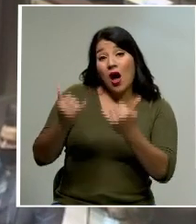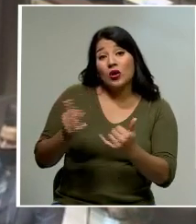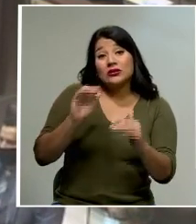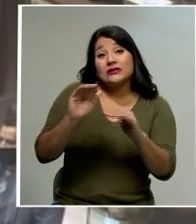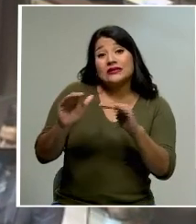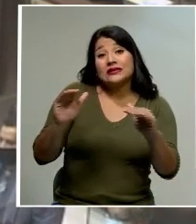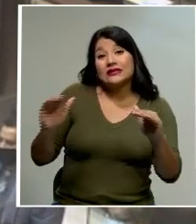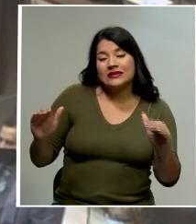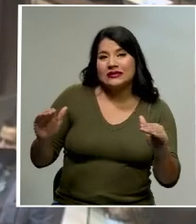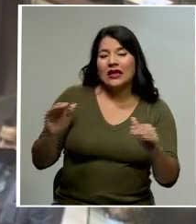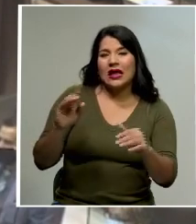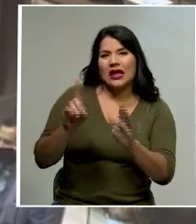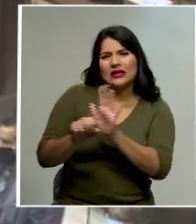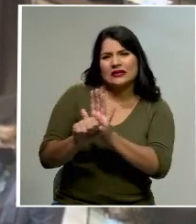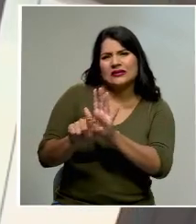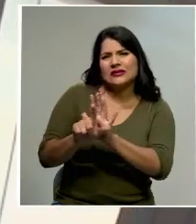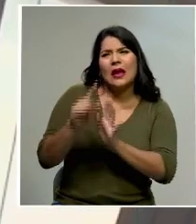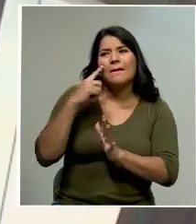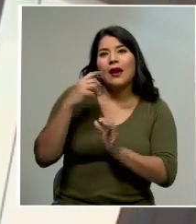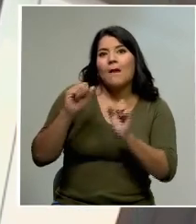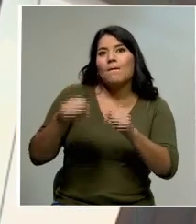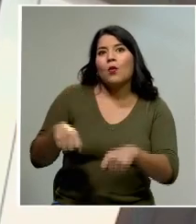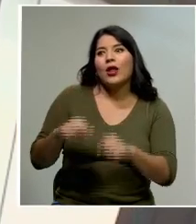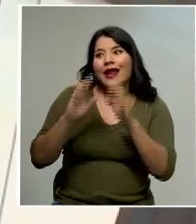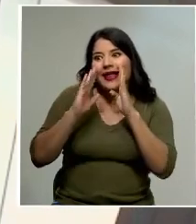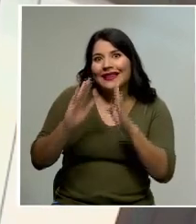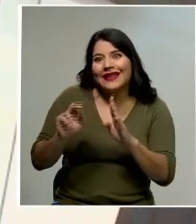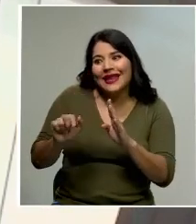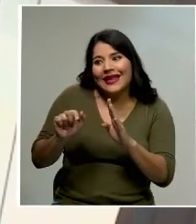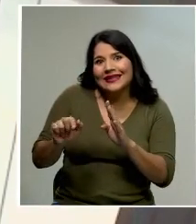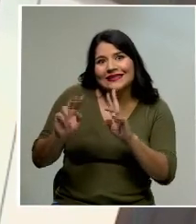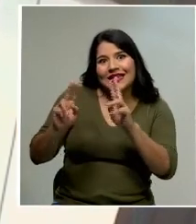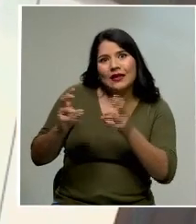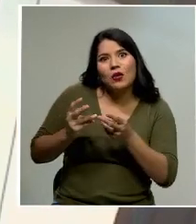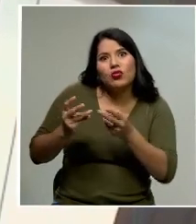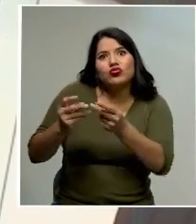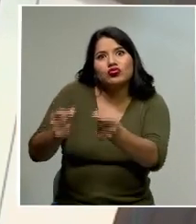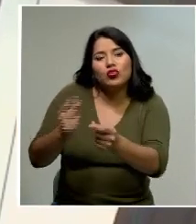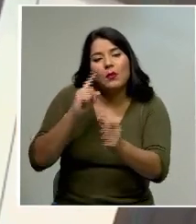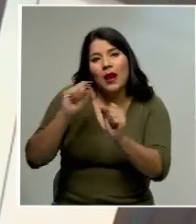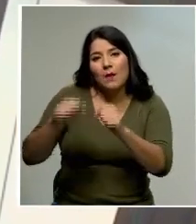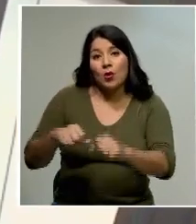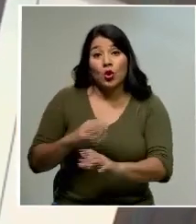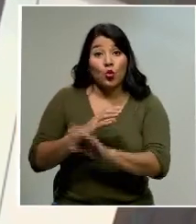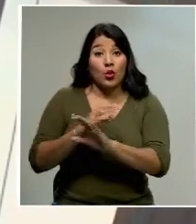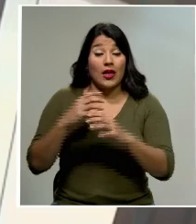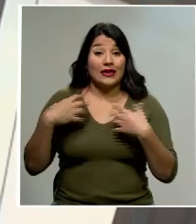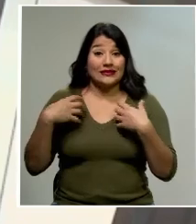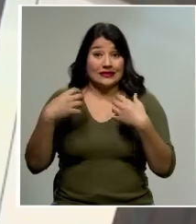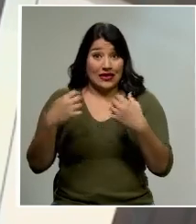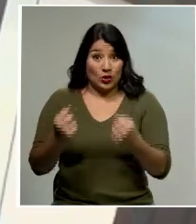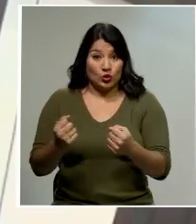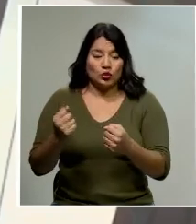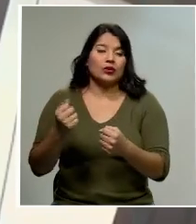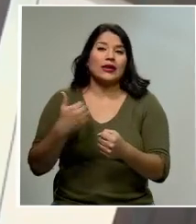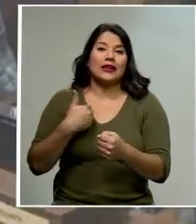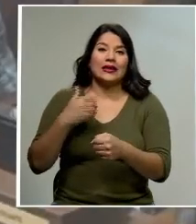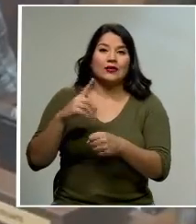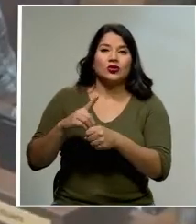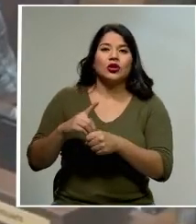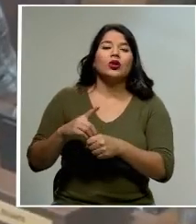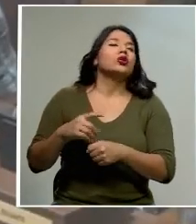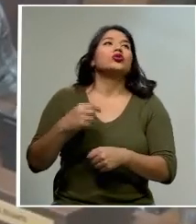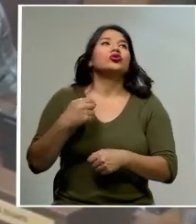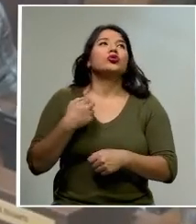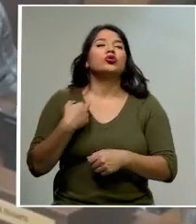al directorio legislativo para acelerar este tema y resguardar la salud de los diputados. Bueno, yo no llamaría seguimos